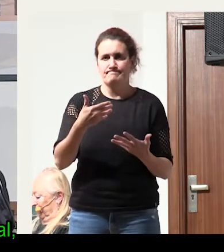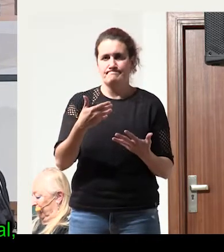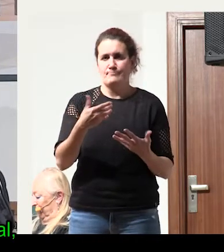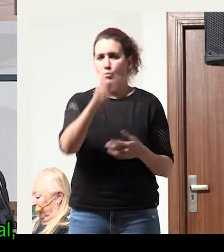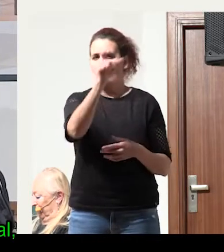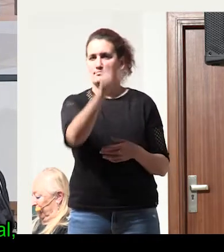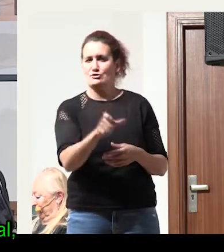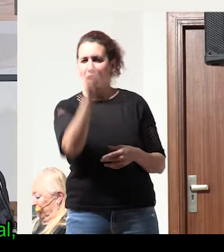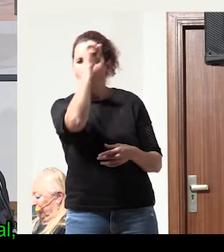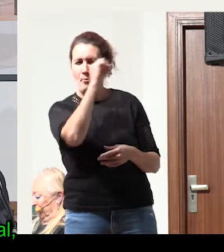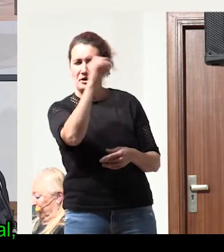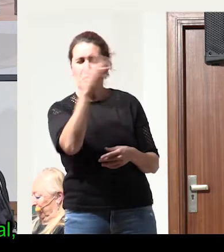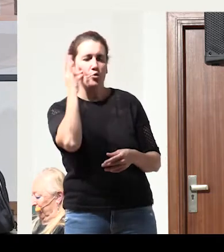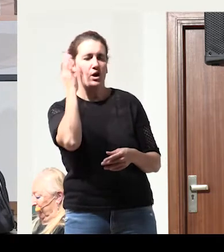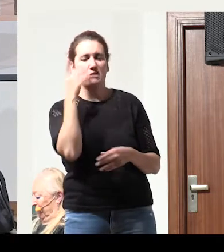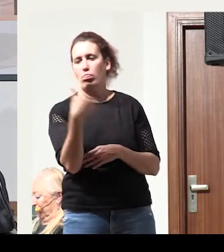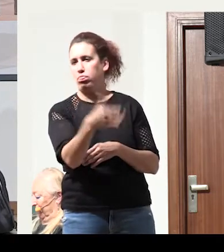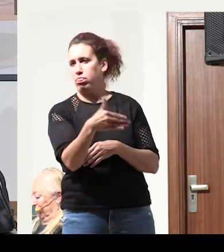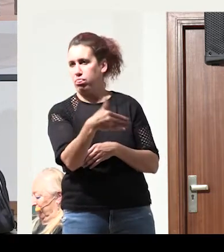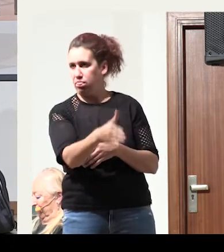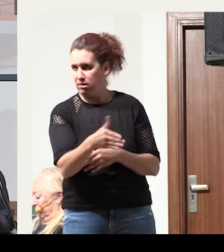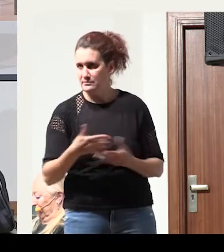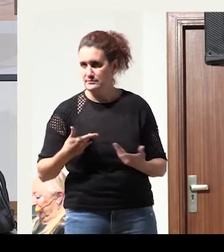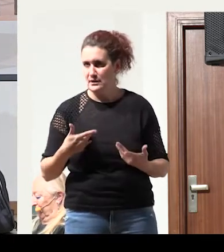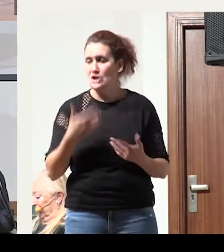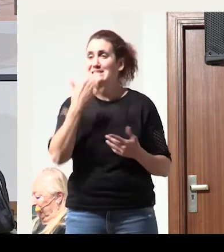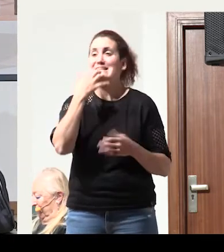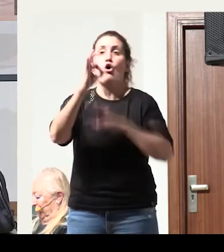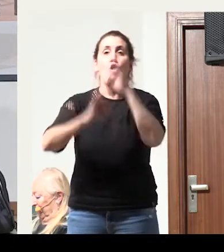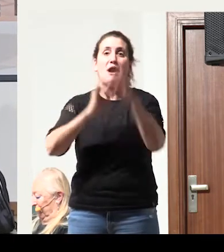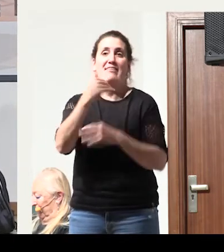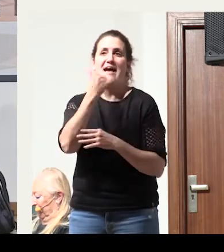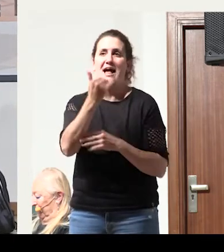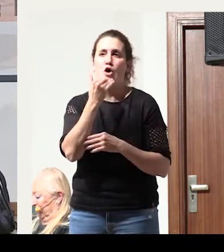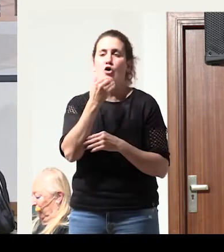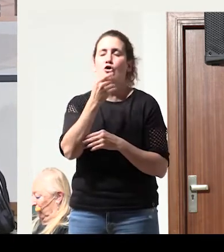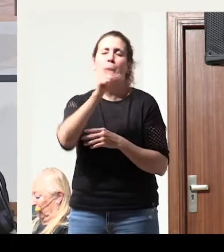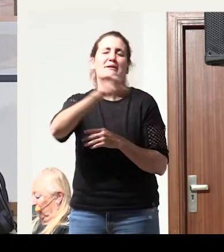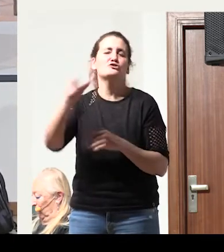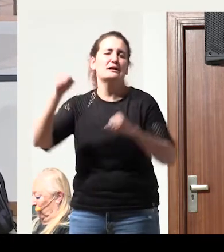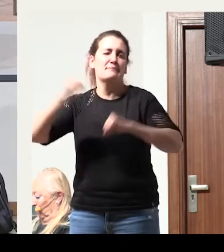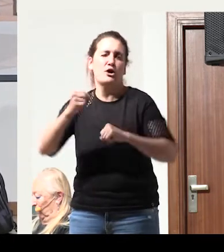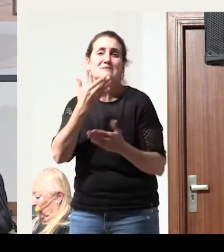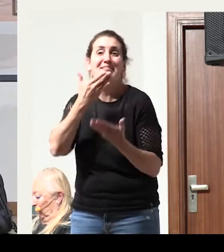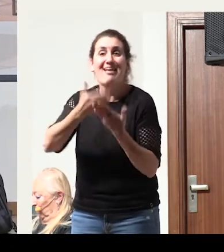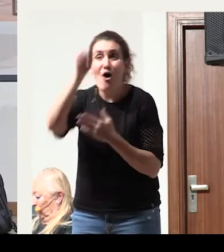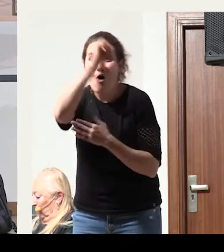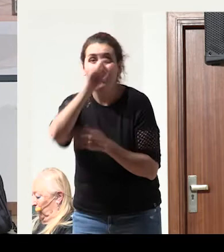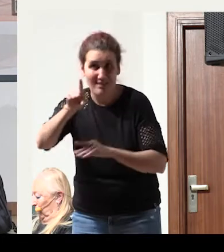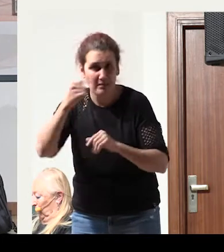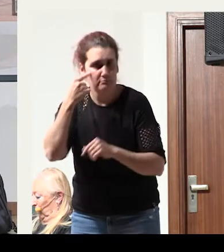Yeah. Se organiza algo y en general las personas mayores no se les pide la opinión, ¿no?